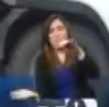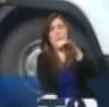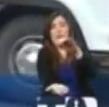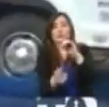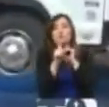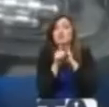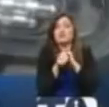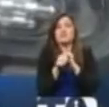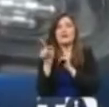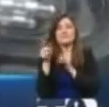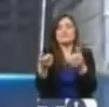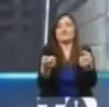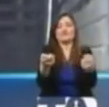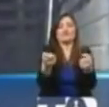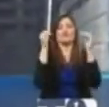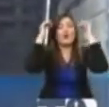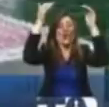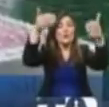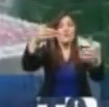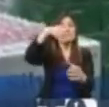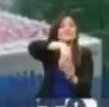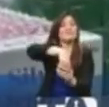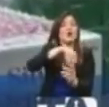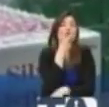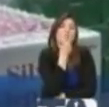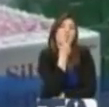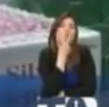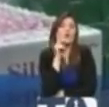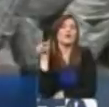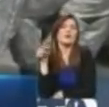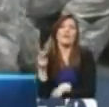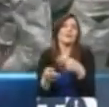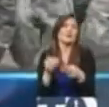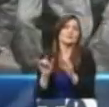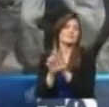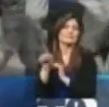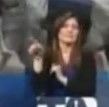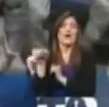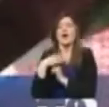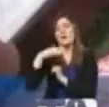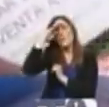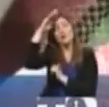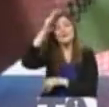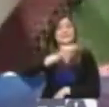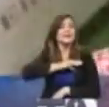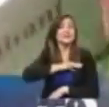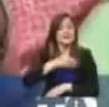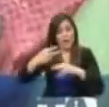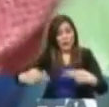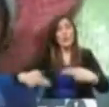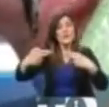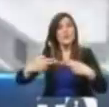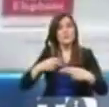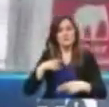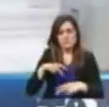Este es el camión, el cual transportaba en su interior cigarrillos de contrabando. Miembros de la aduana del Ecuador confiscaron y